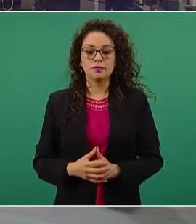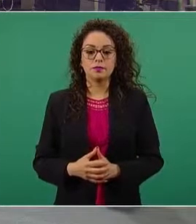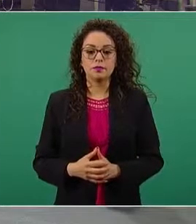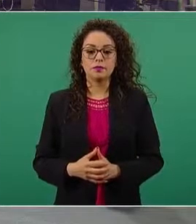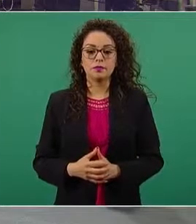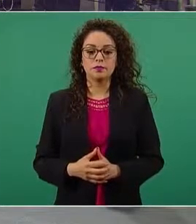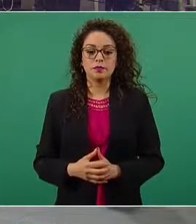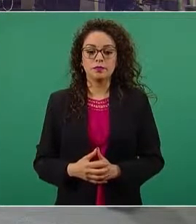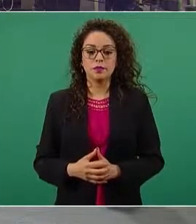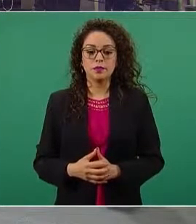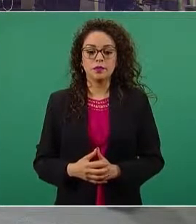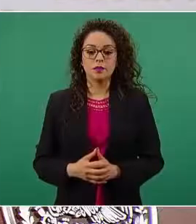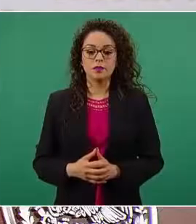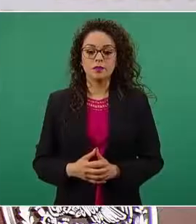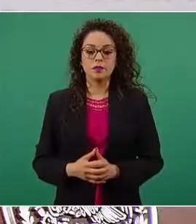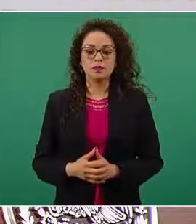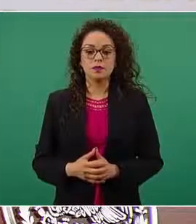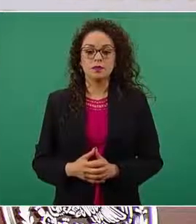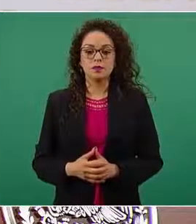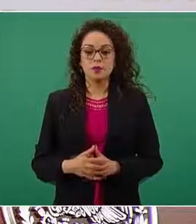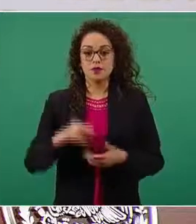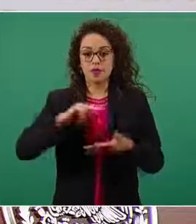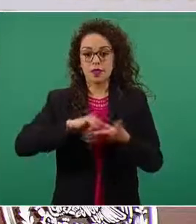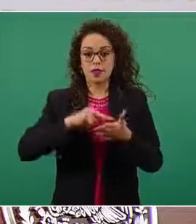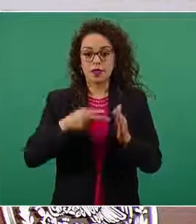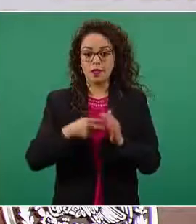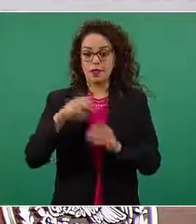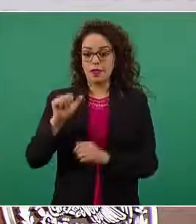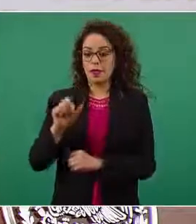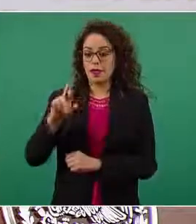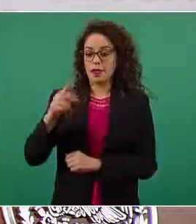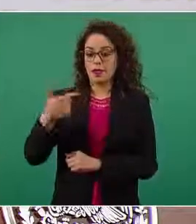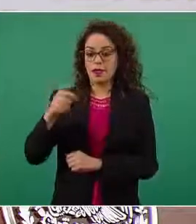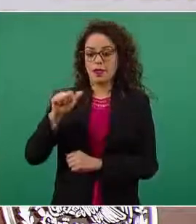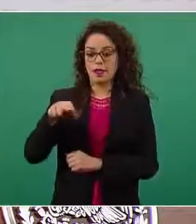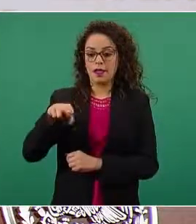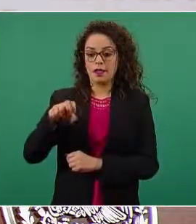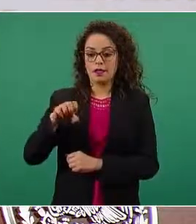para que el ingeniero Arganis, que nos